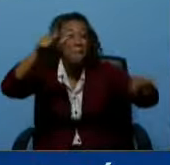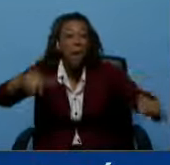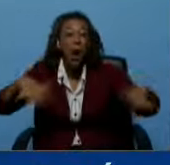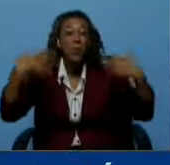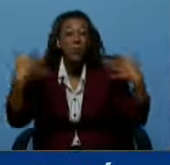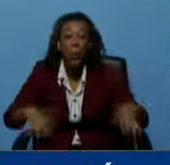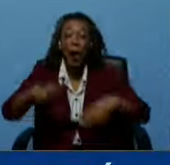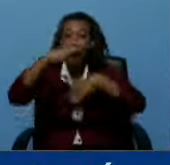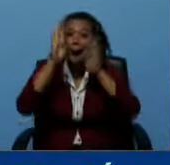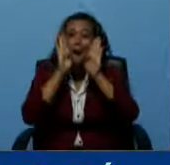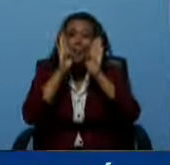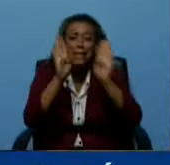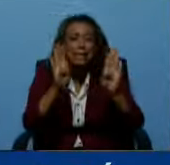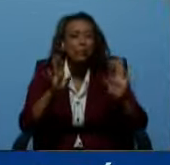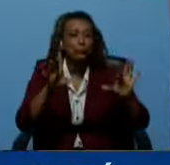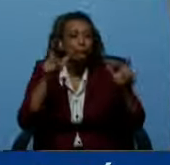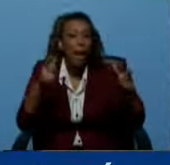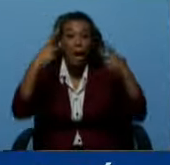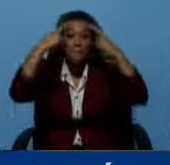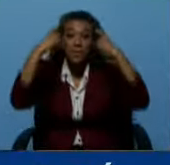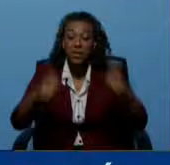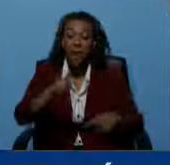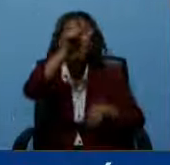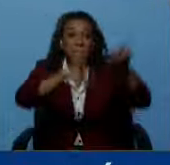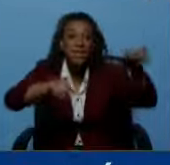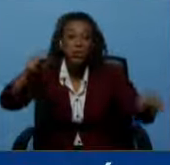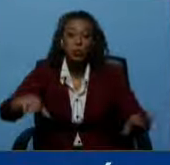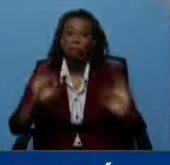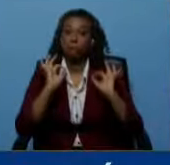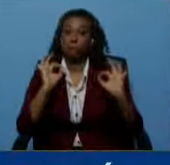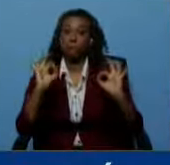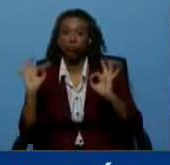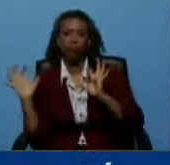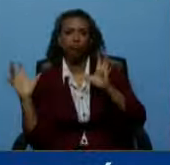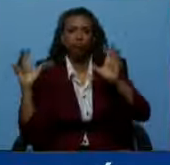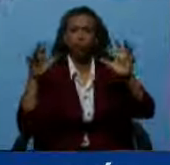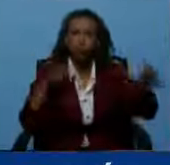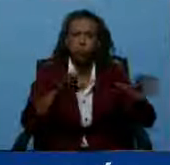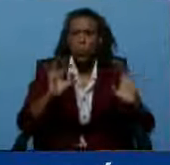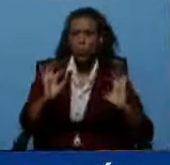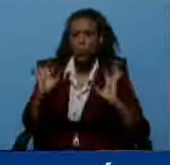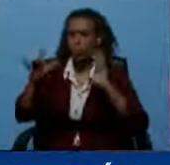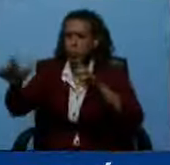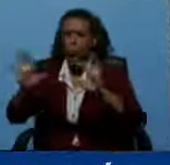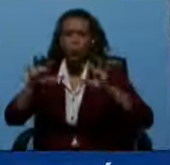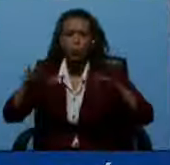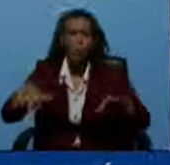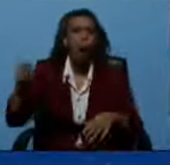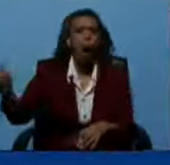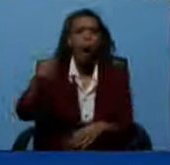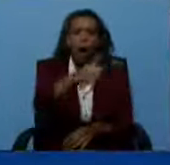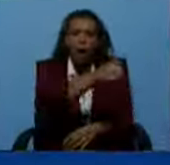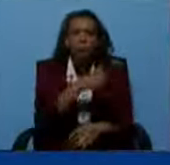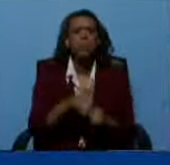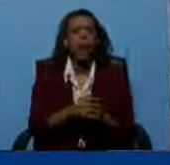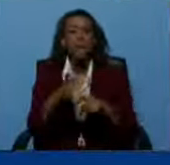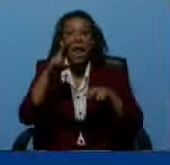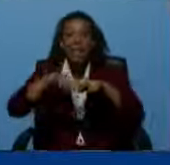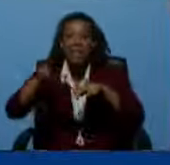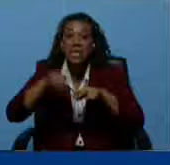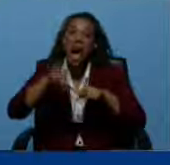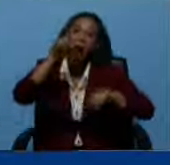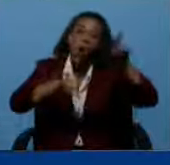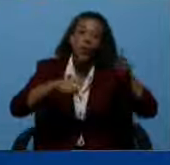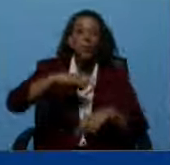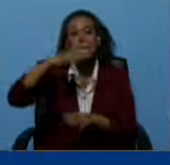de atención y de especialidades que todas juntas van a poder prestársele a estos niños con